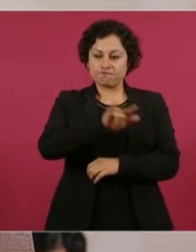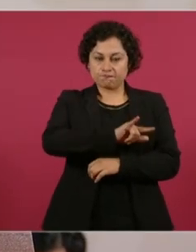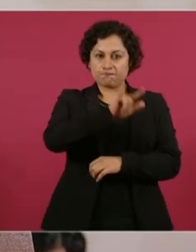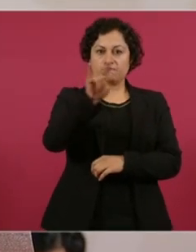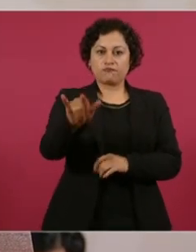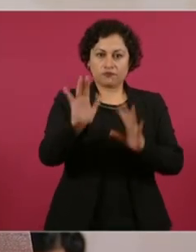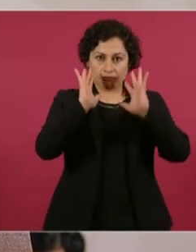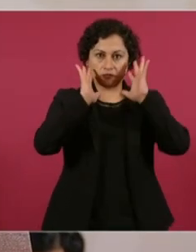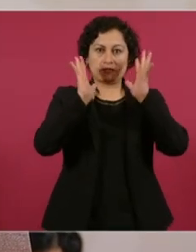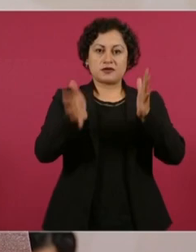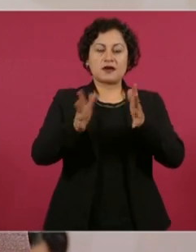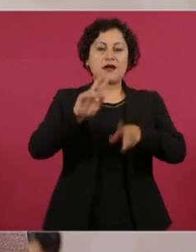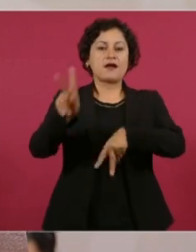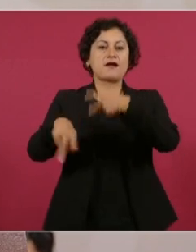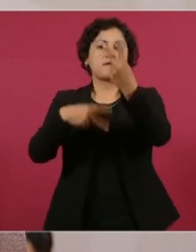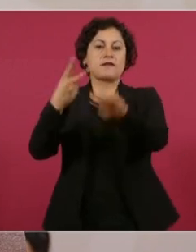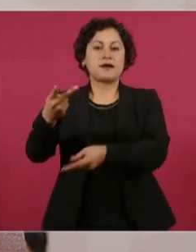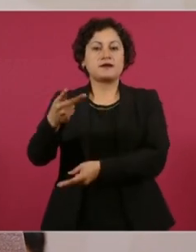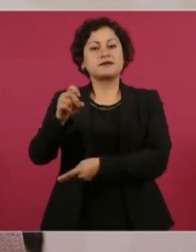Ya está el tren